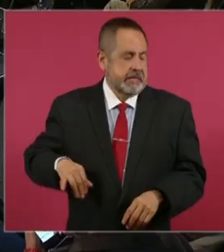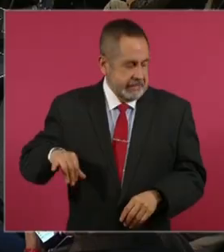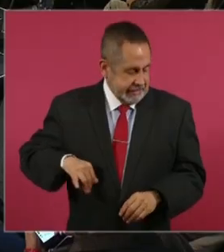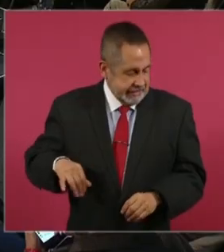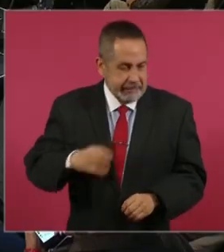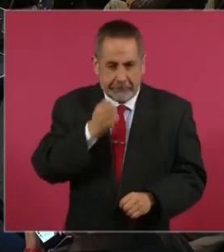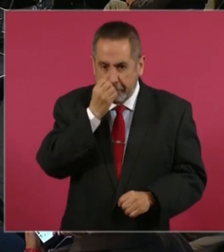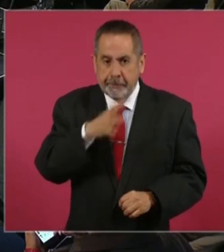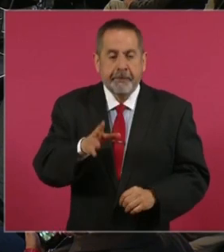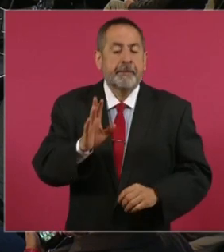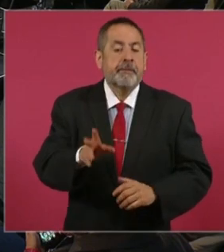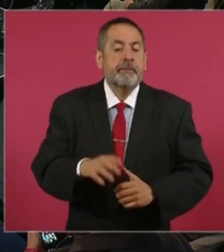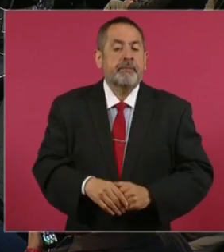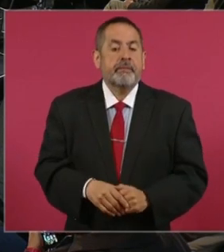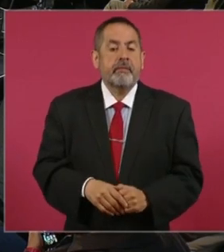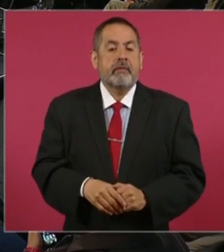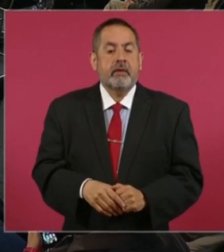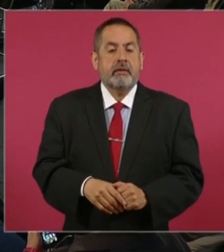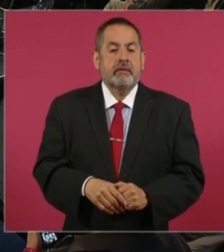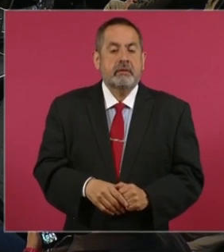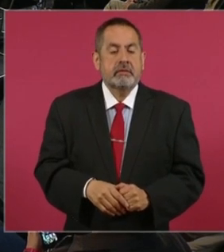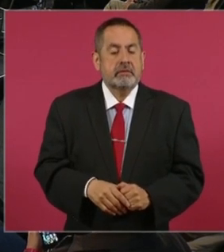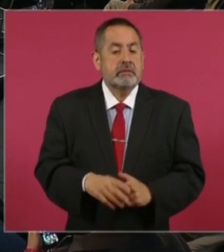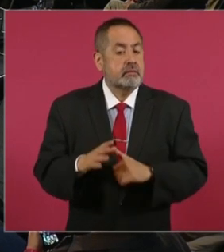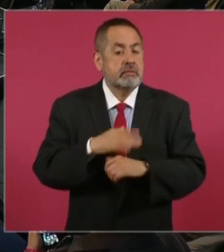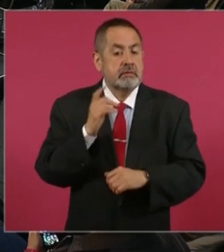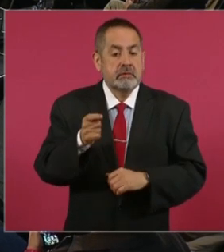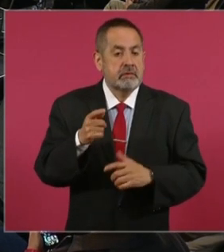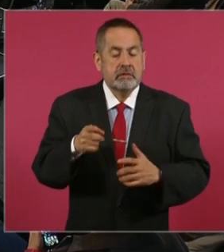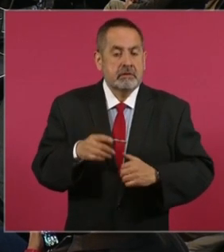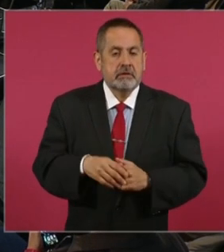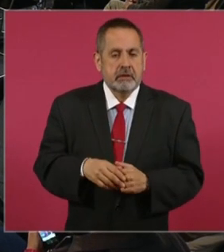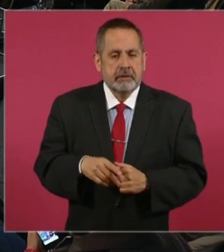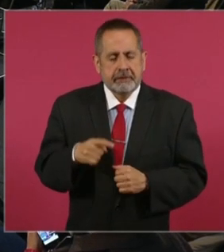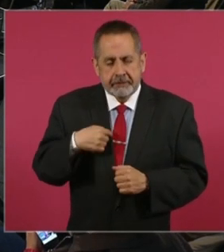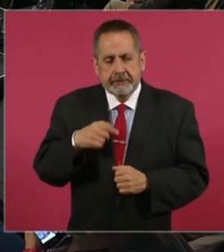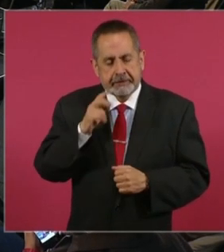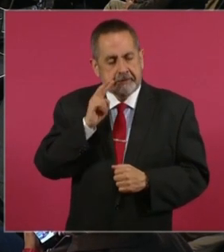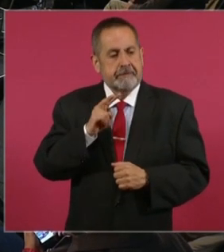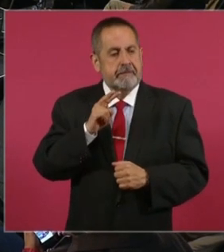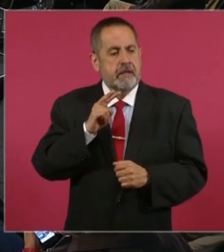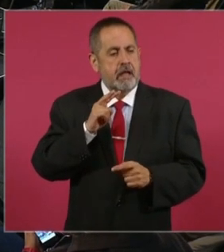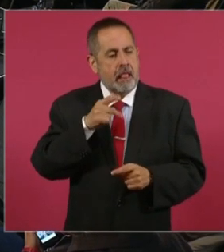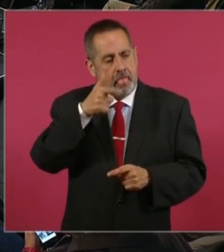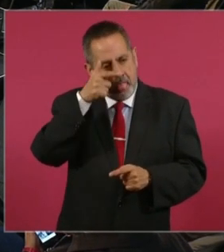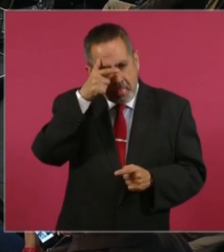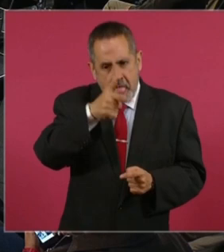estamos conociendo cosas